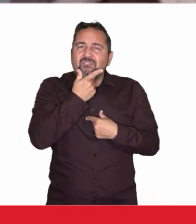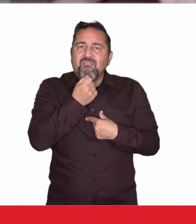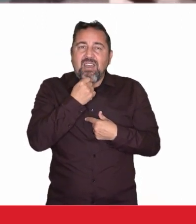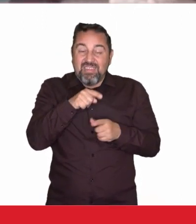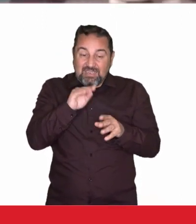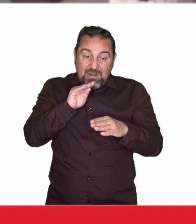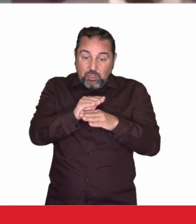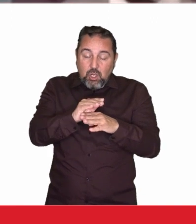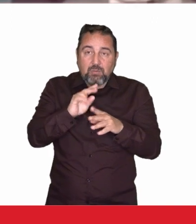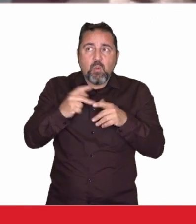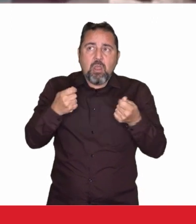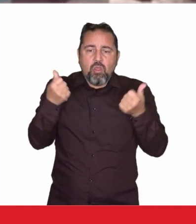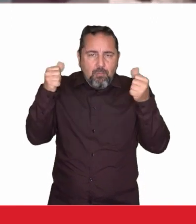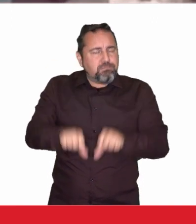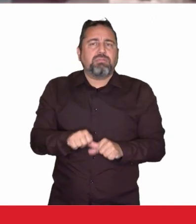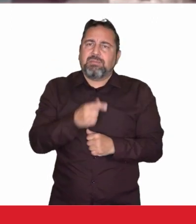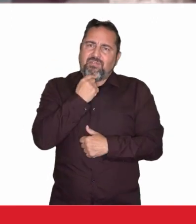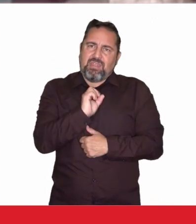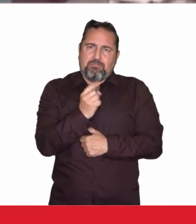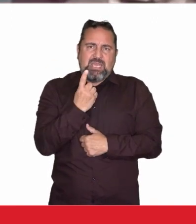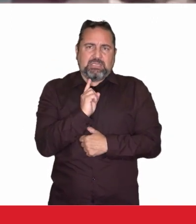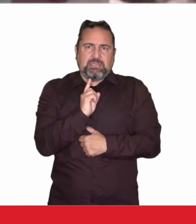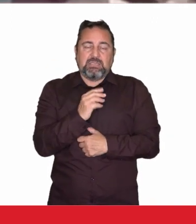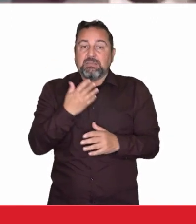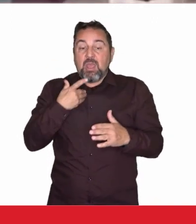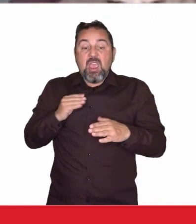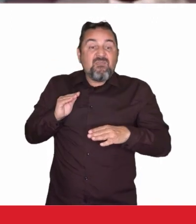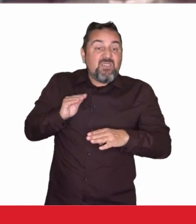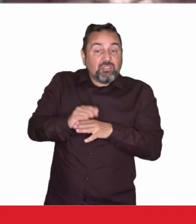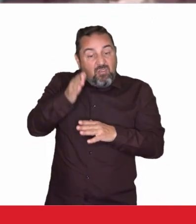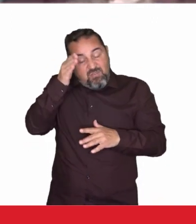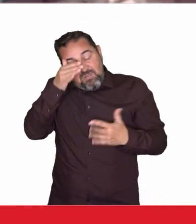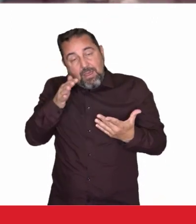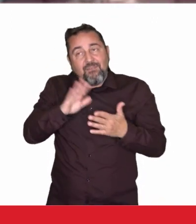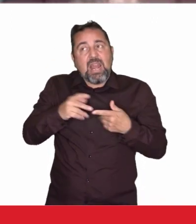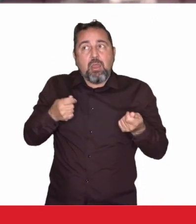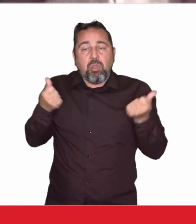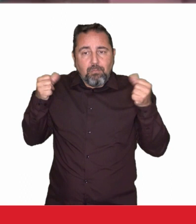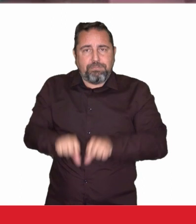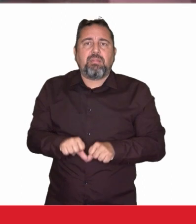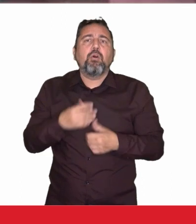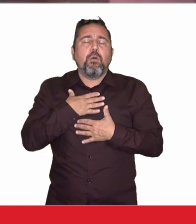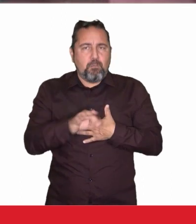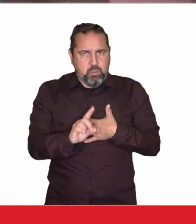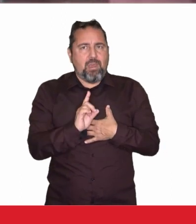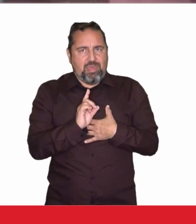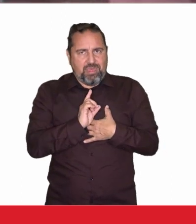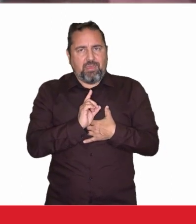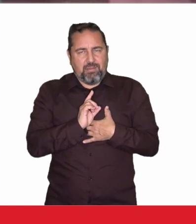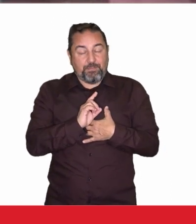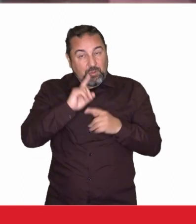es lo que con más facilidad te pueden hundir el negocio. ¿Sí? Entonces, hacer inversiones de más es muy fácil que te hunda el